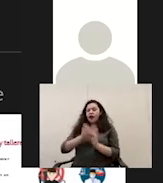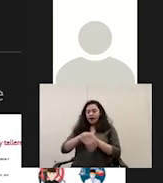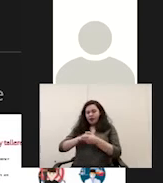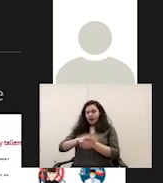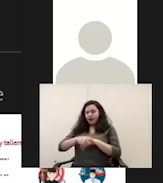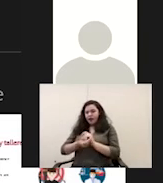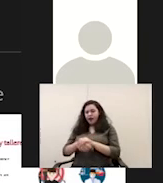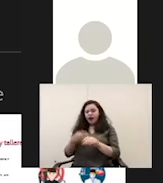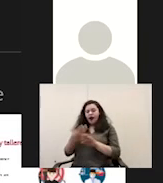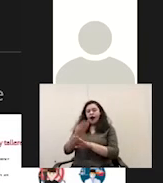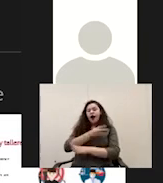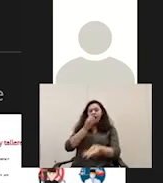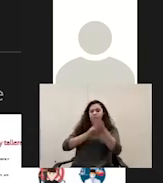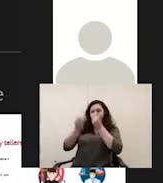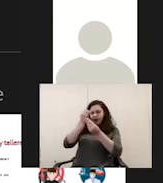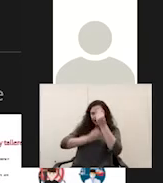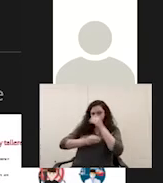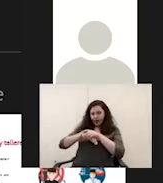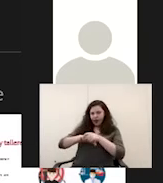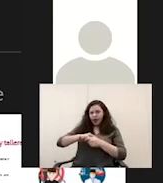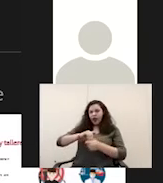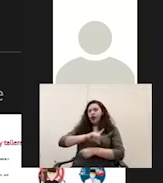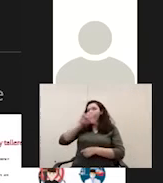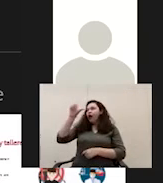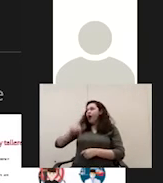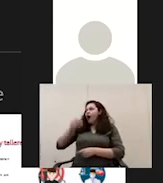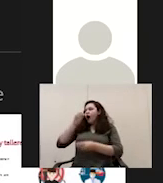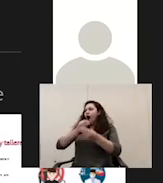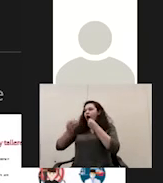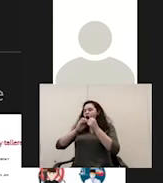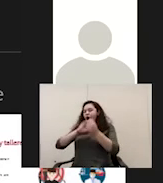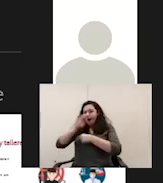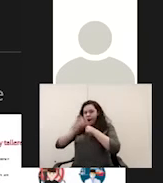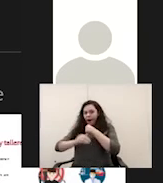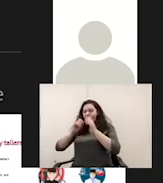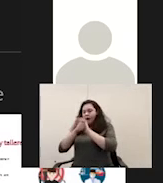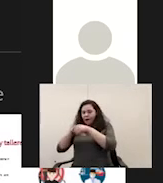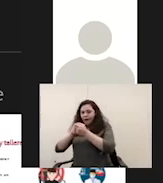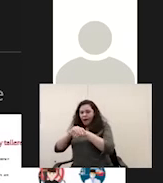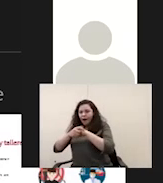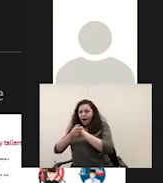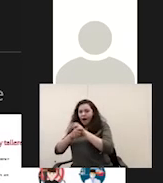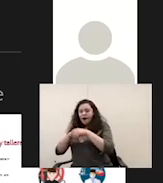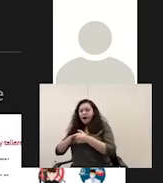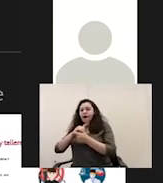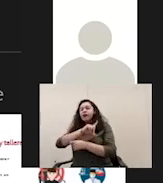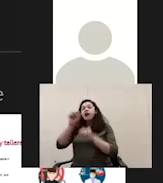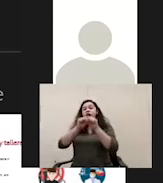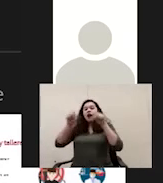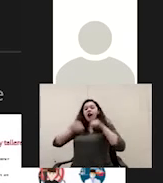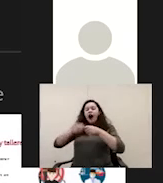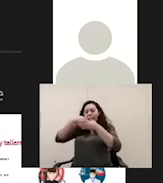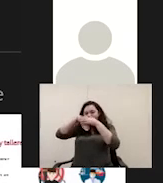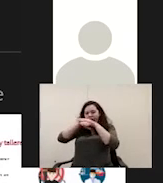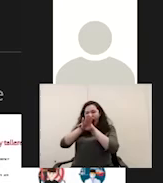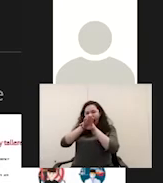de tomar sus alimentos, después de tomarlos, entonces sí ingresar al salón.